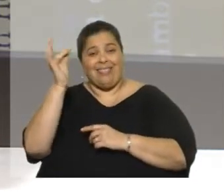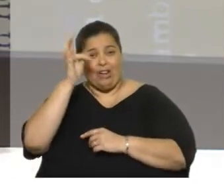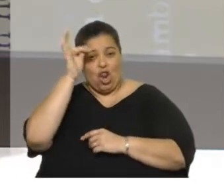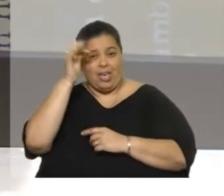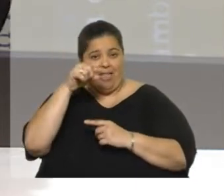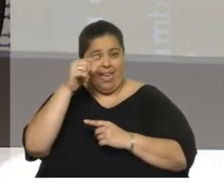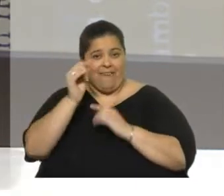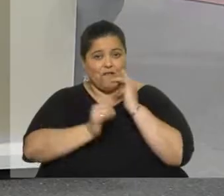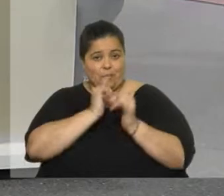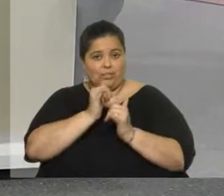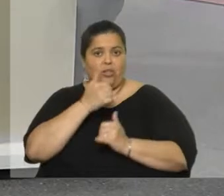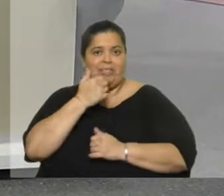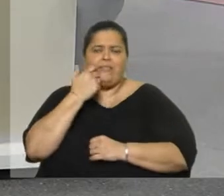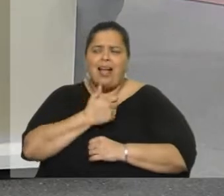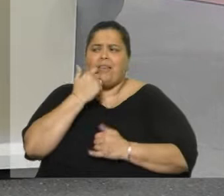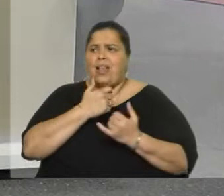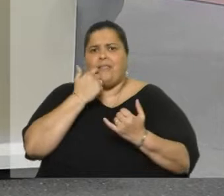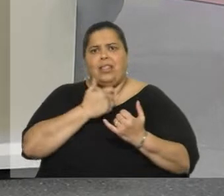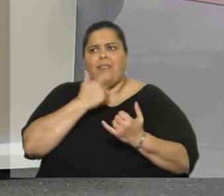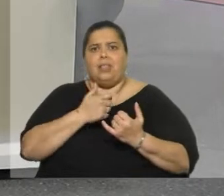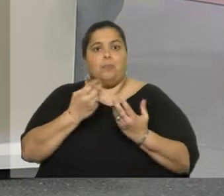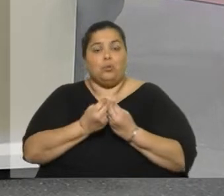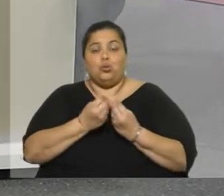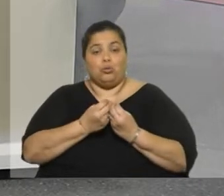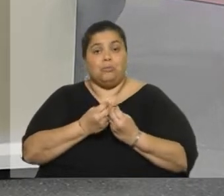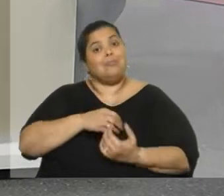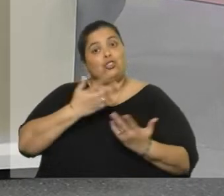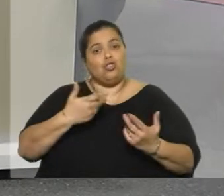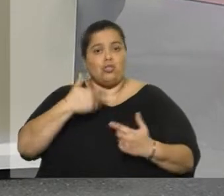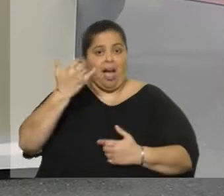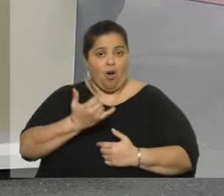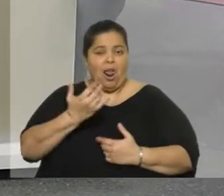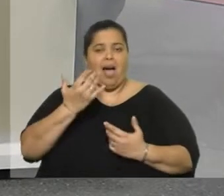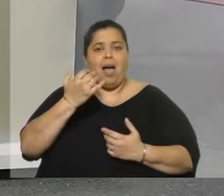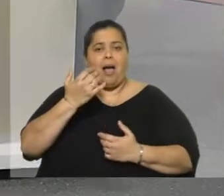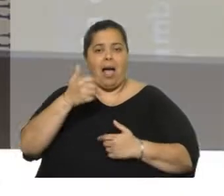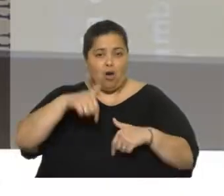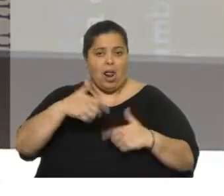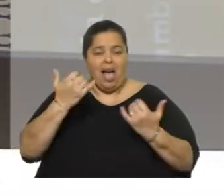llegado, faltan. Y bueno, nosotros tenemos cerca en este momento de unos